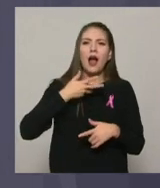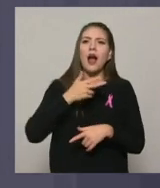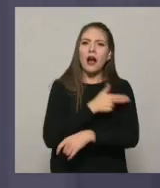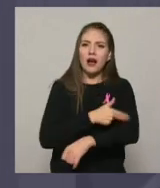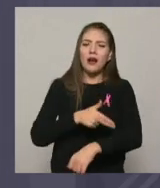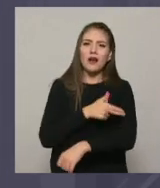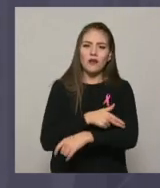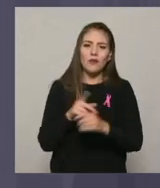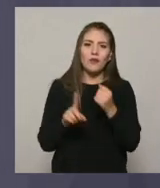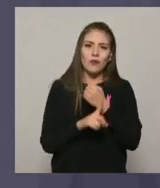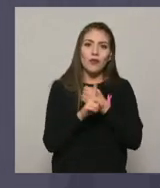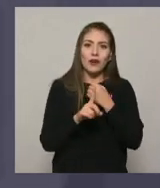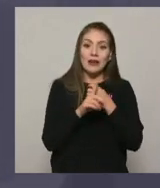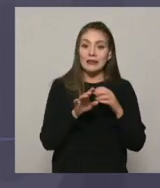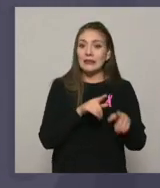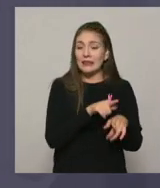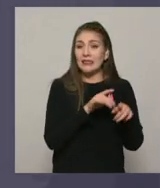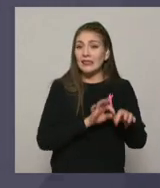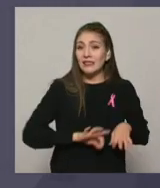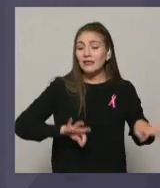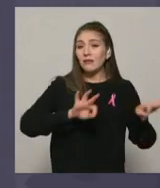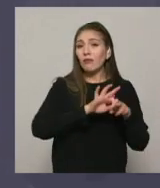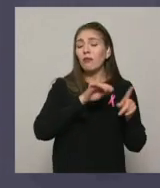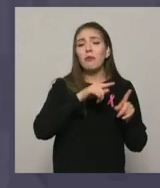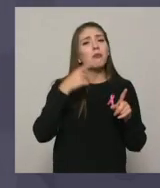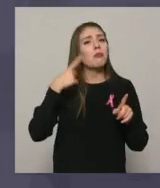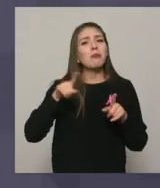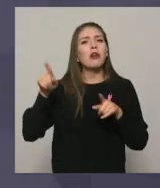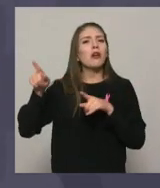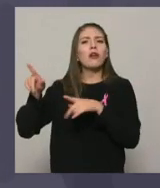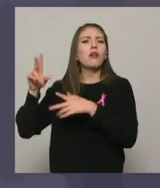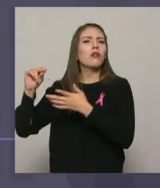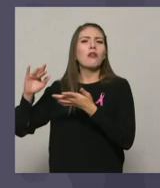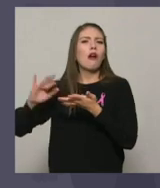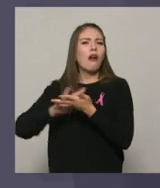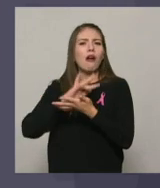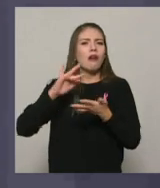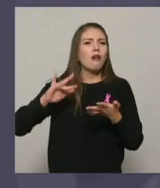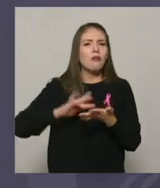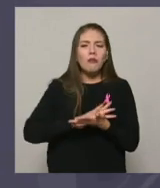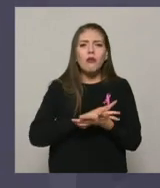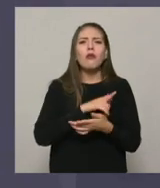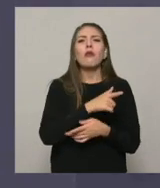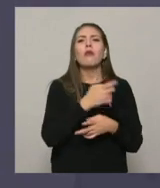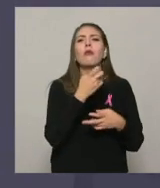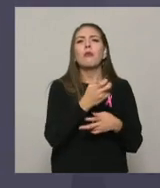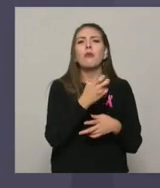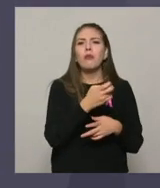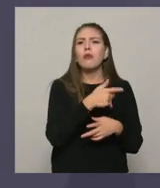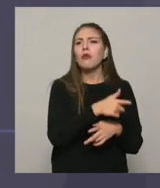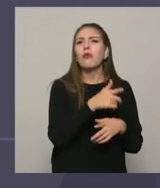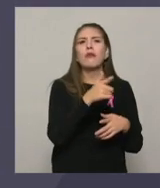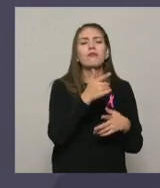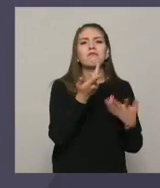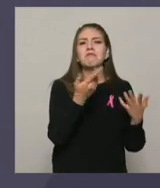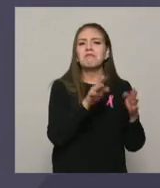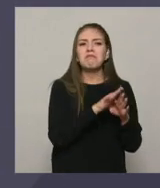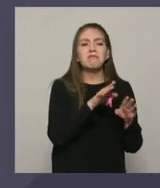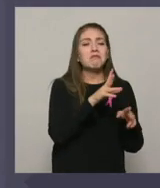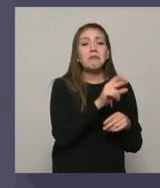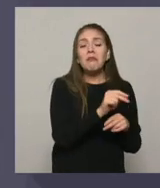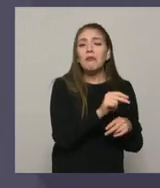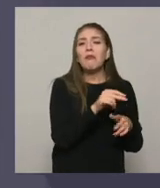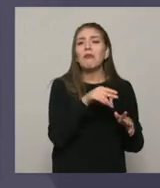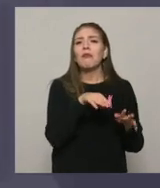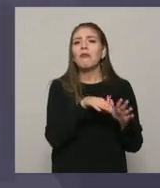importante y no reciben el apoyo institucional que merecen esas personas, y por eso tenemos esta fuga de cerebros. ¿Qué opinas? ¿Cómo te